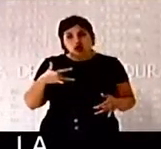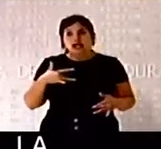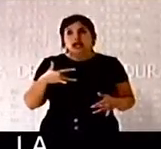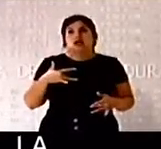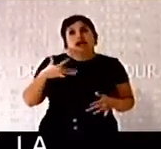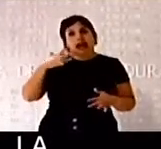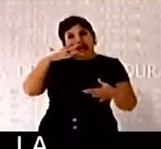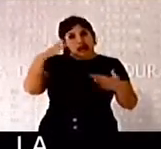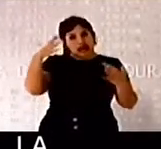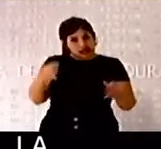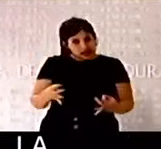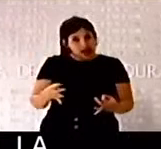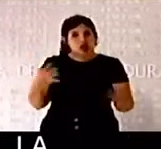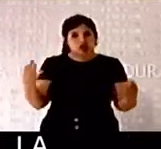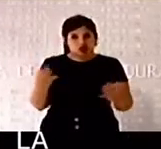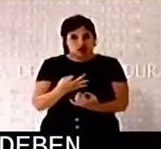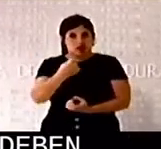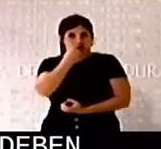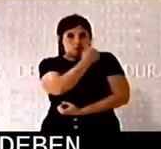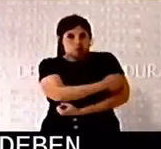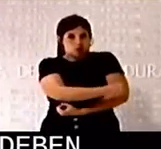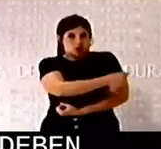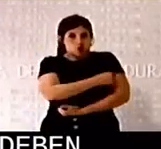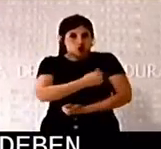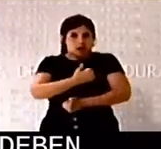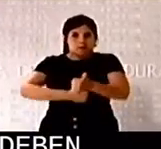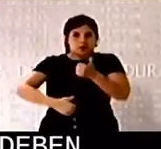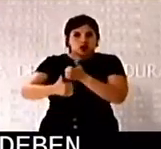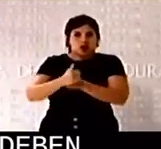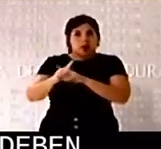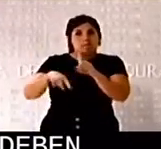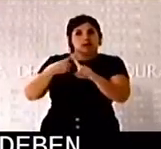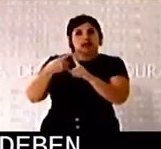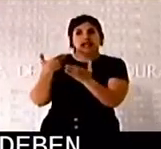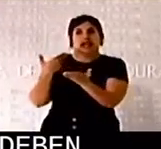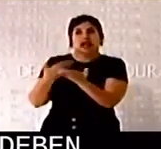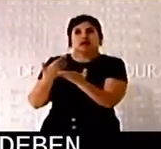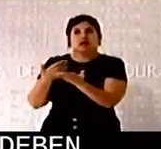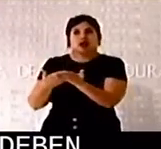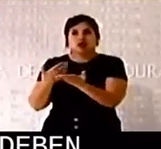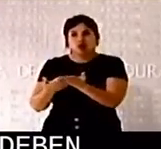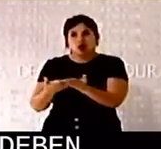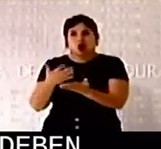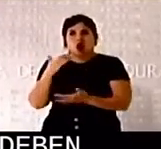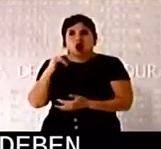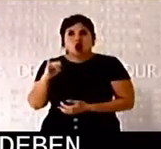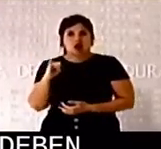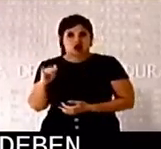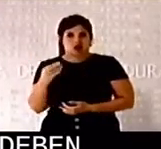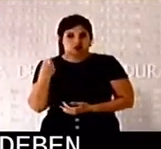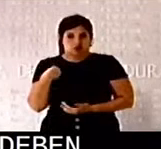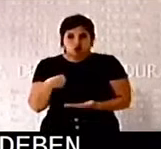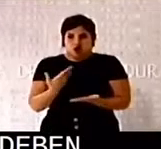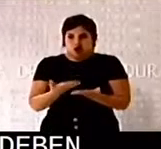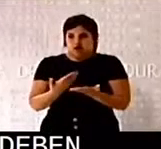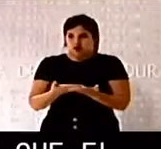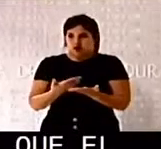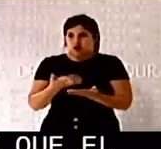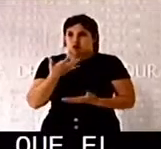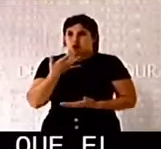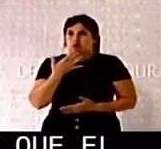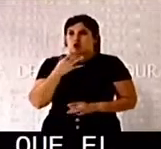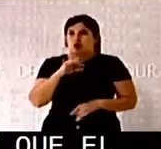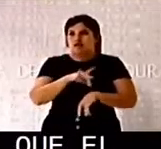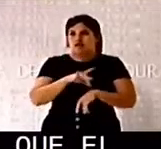entiende que se deben vacunar y hay evidencias al respecto de que el tener fibrosis